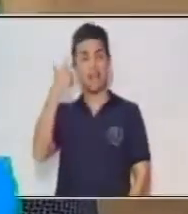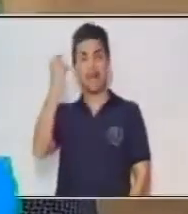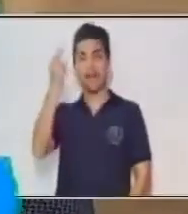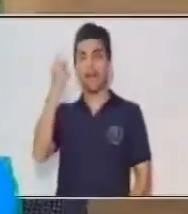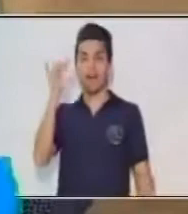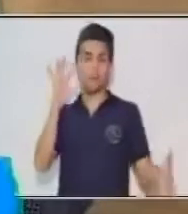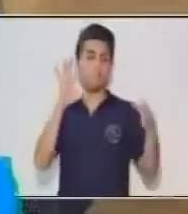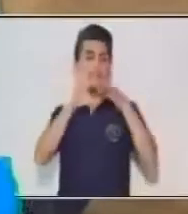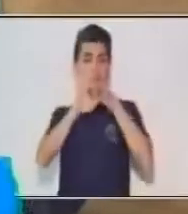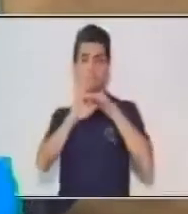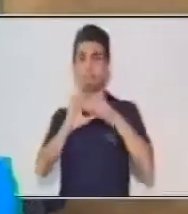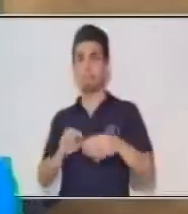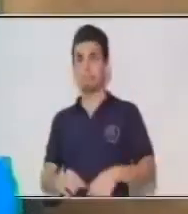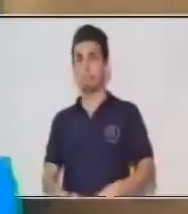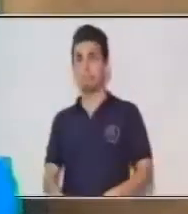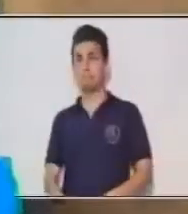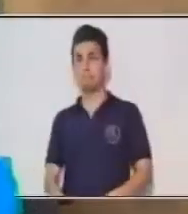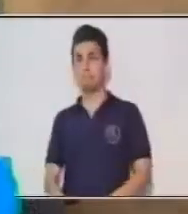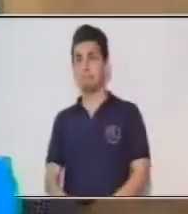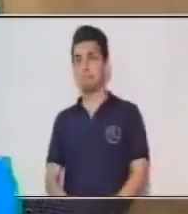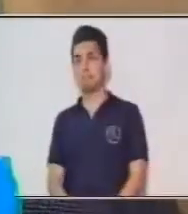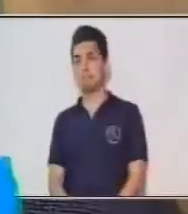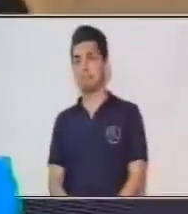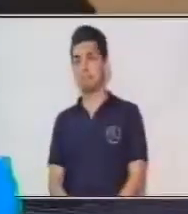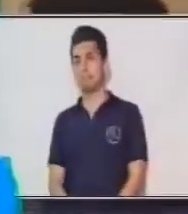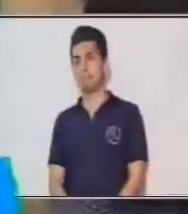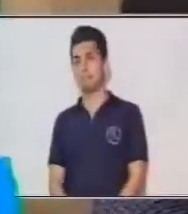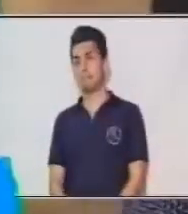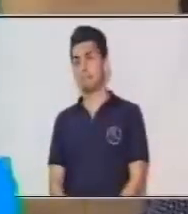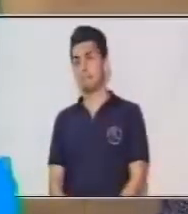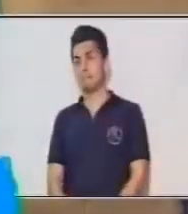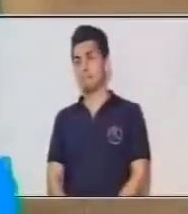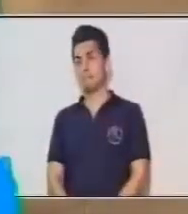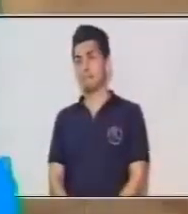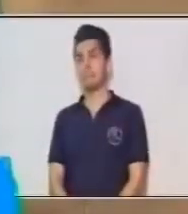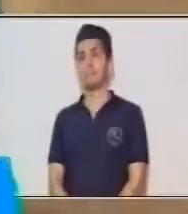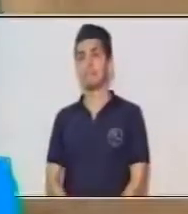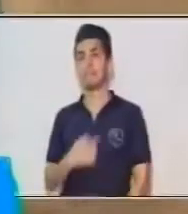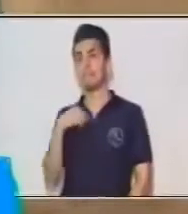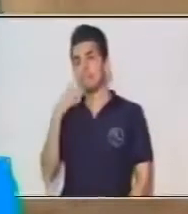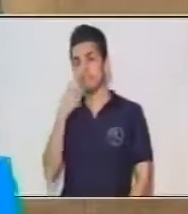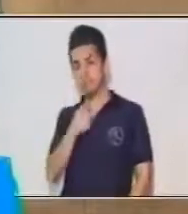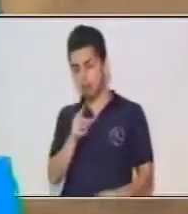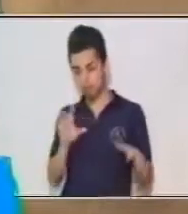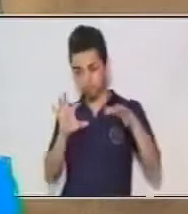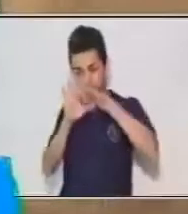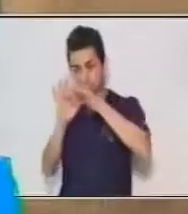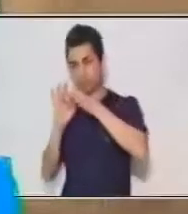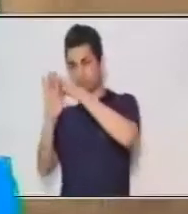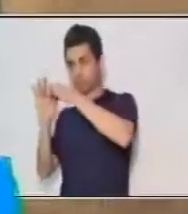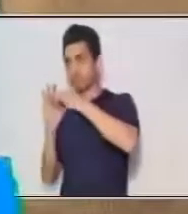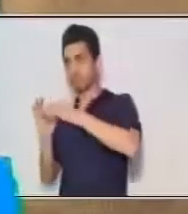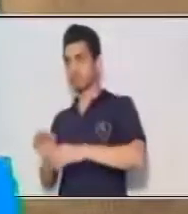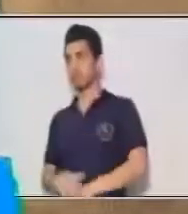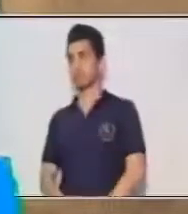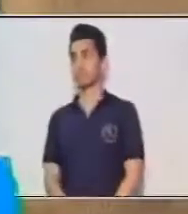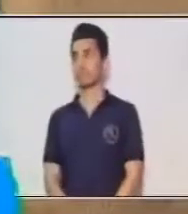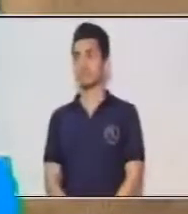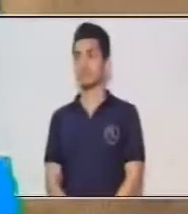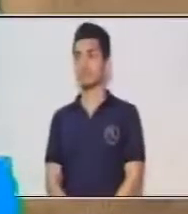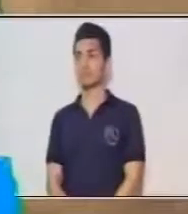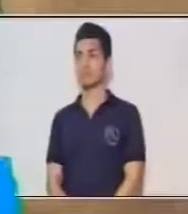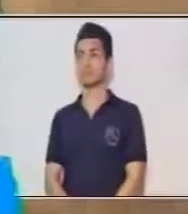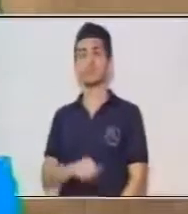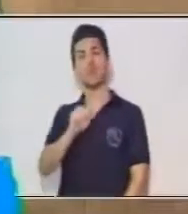das cuenta? Hemos aprendido acá a ubicar constantemente. Ahora vamos a